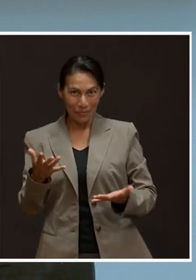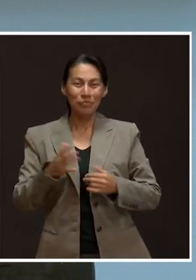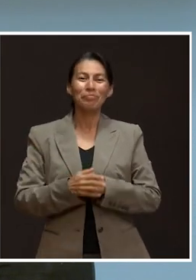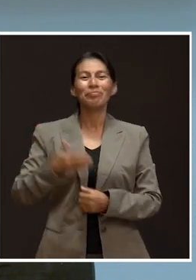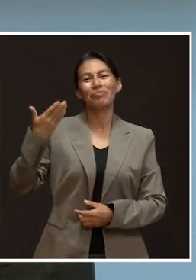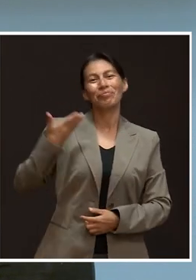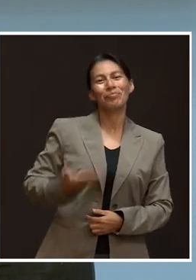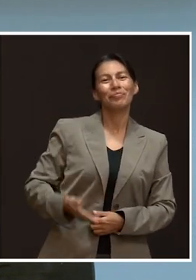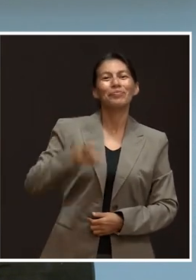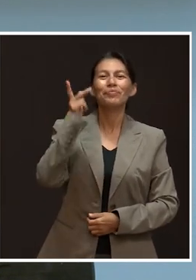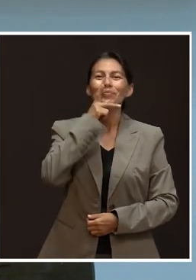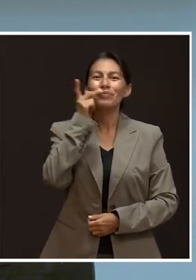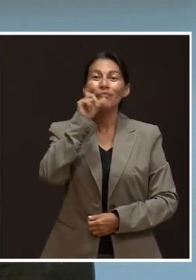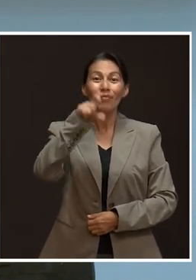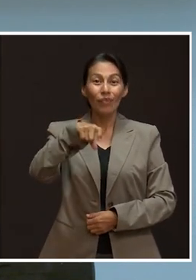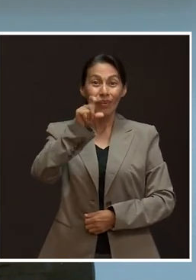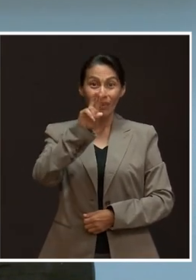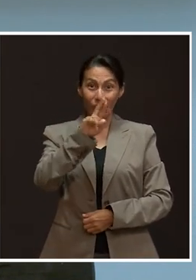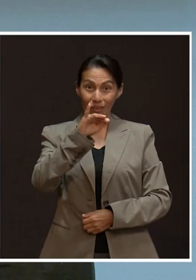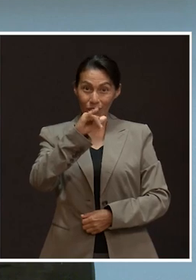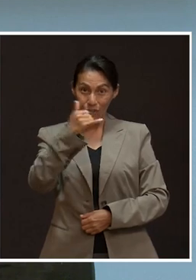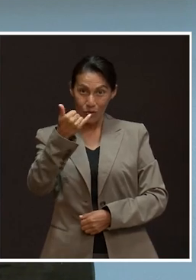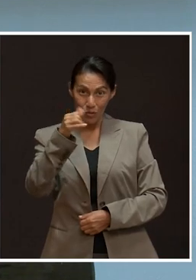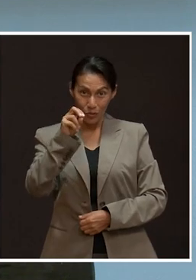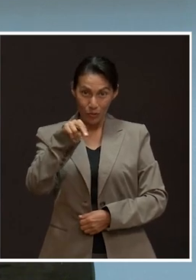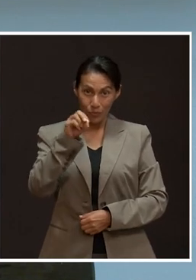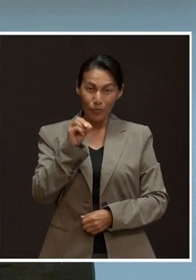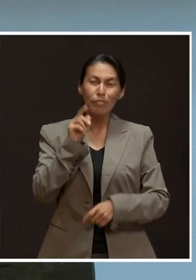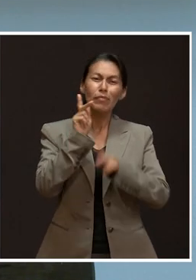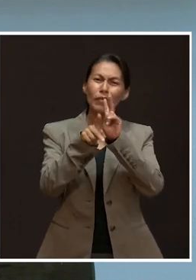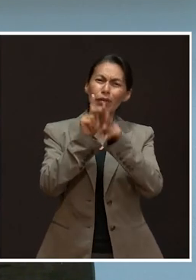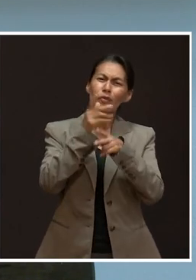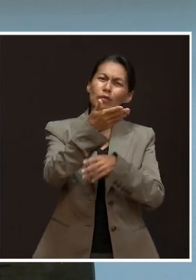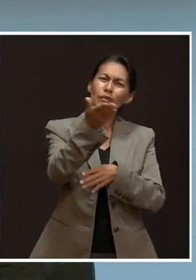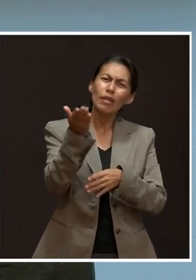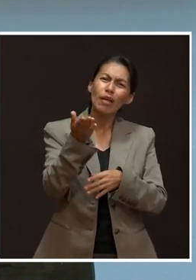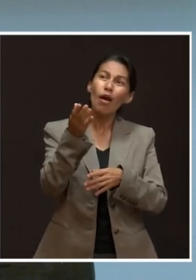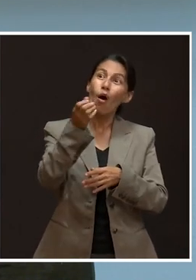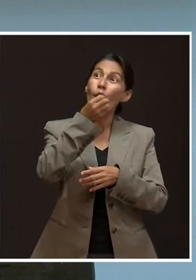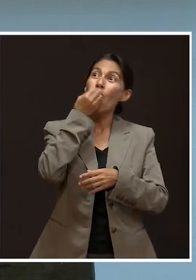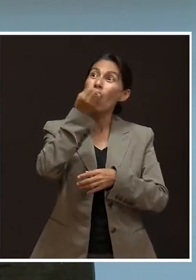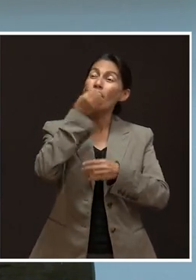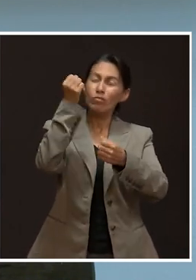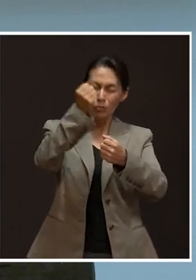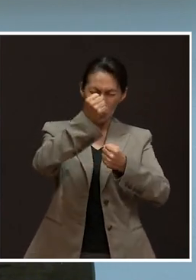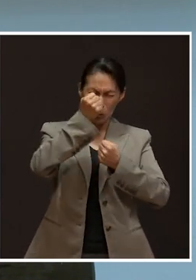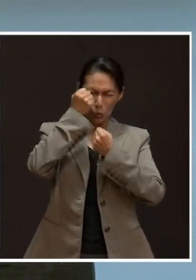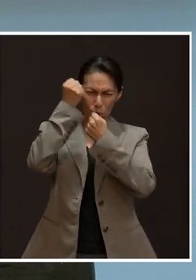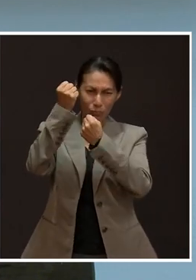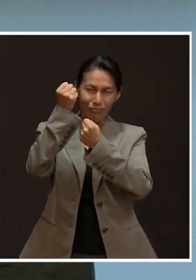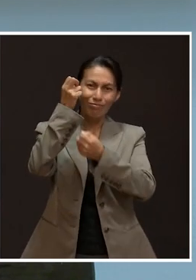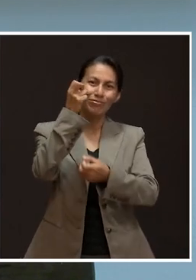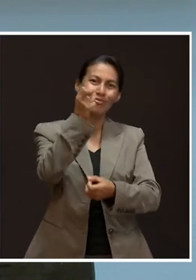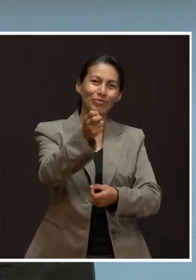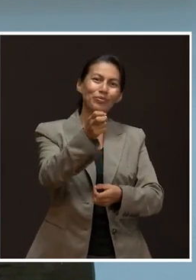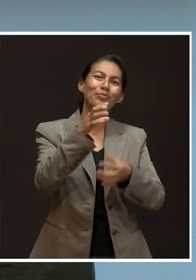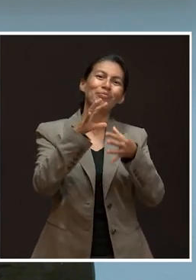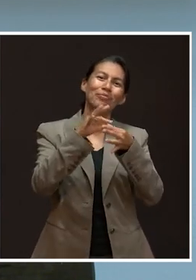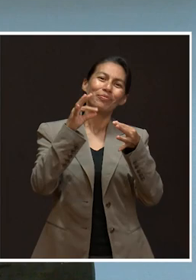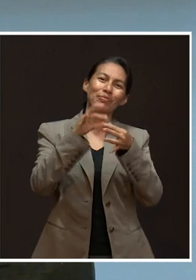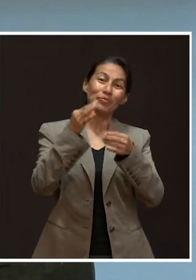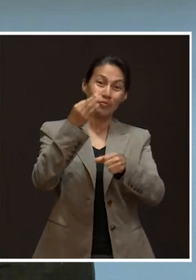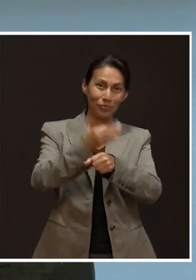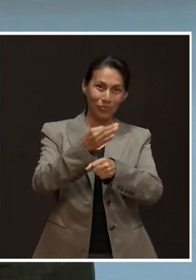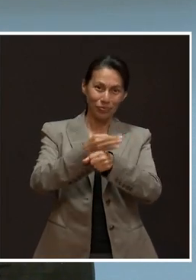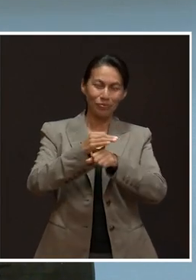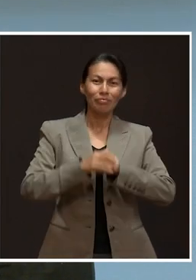Pastor Quillono, para platicar con ustedes del poder de la oración. Desde luego, Dios